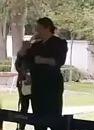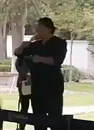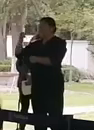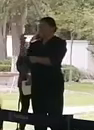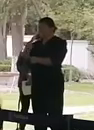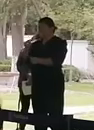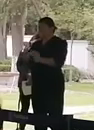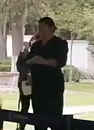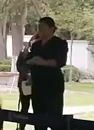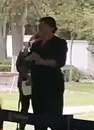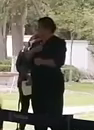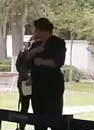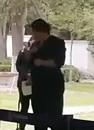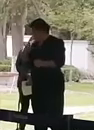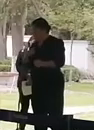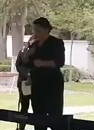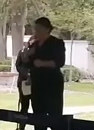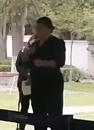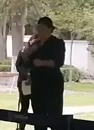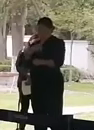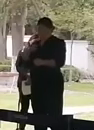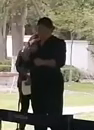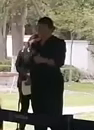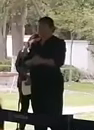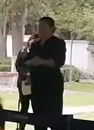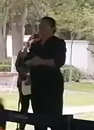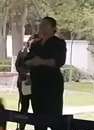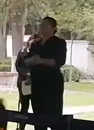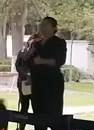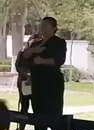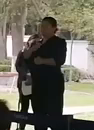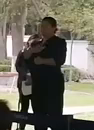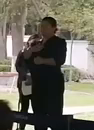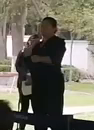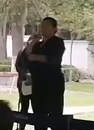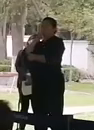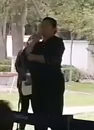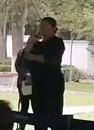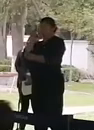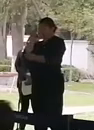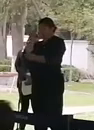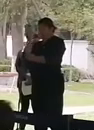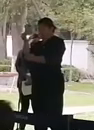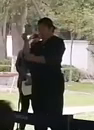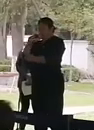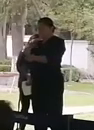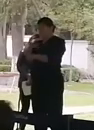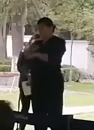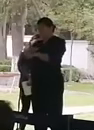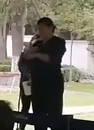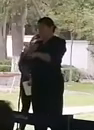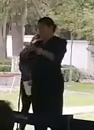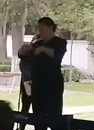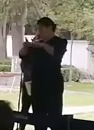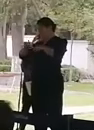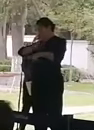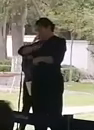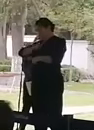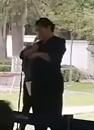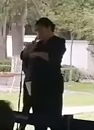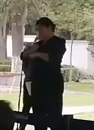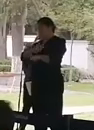debería ocurrir, ¿no? En mi tiempo de senador de los Estados Unidos, representando mi estado de Colorado, trabajé muchísimo